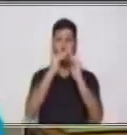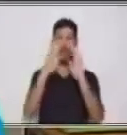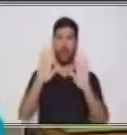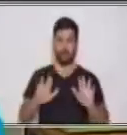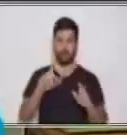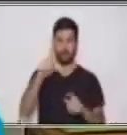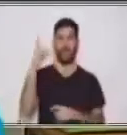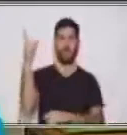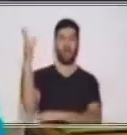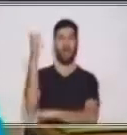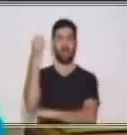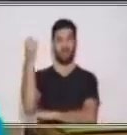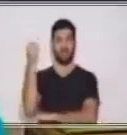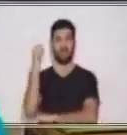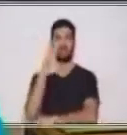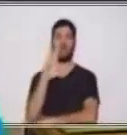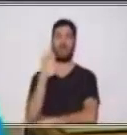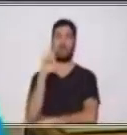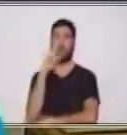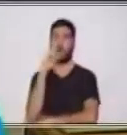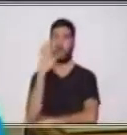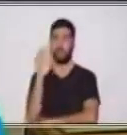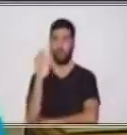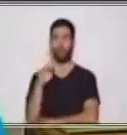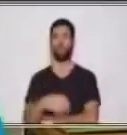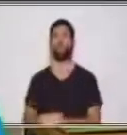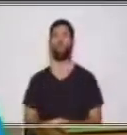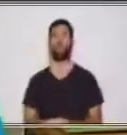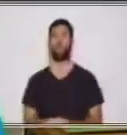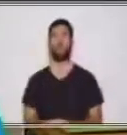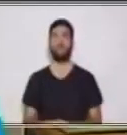Vamos a borrar esto y vamos a colocar el reto del día de hoy.